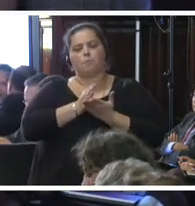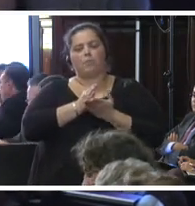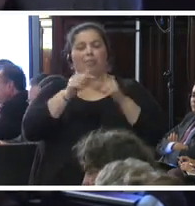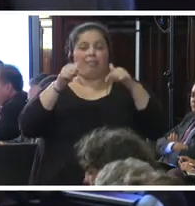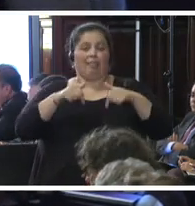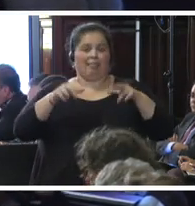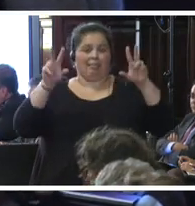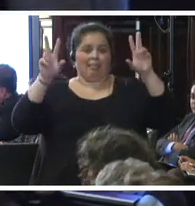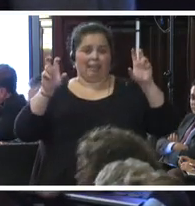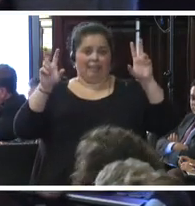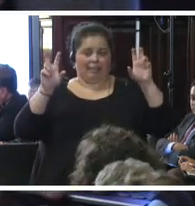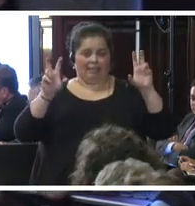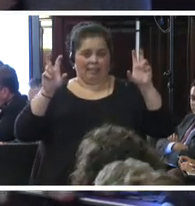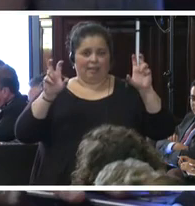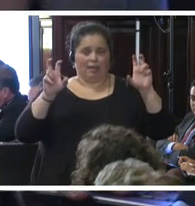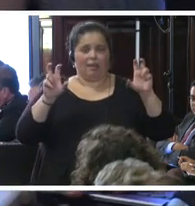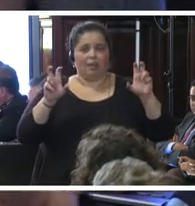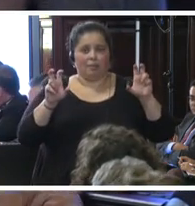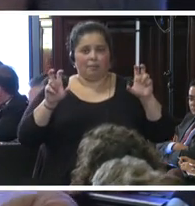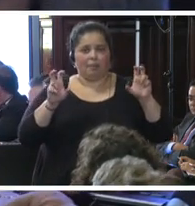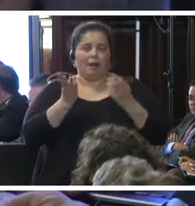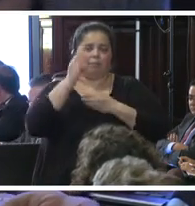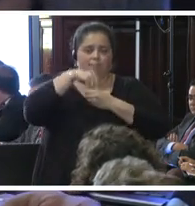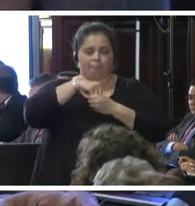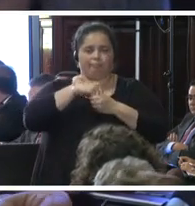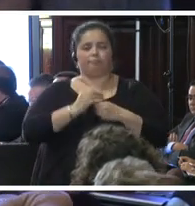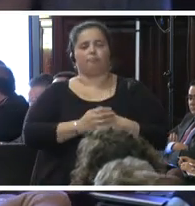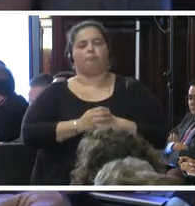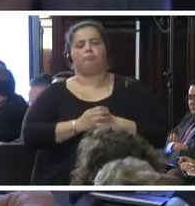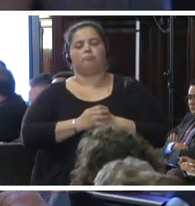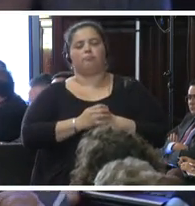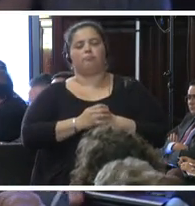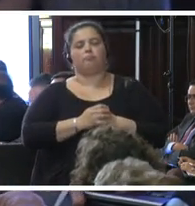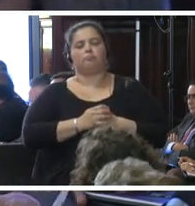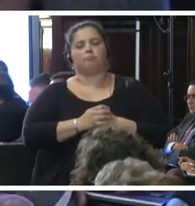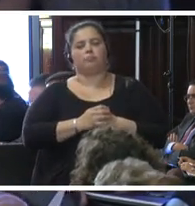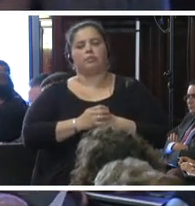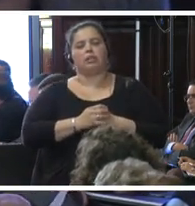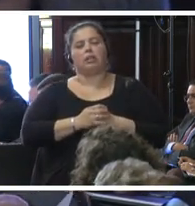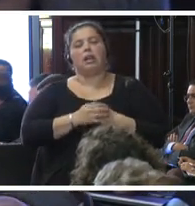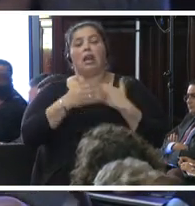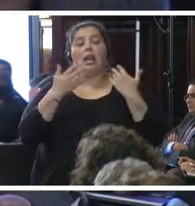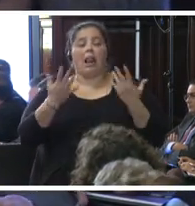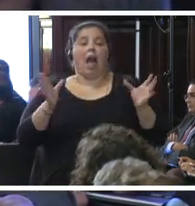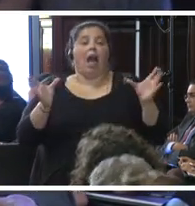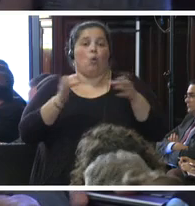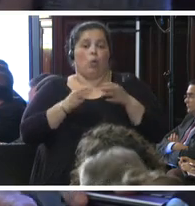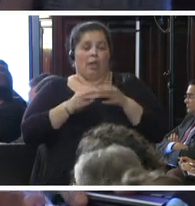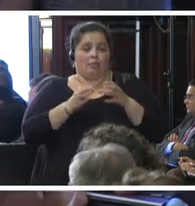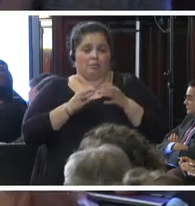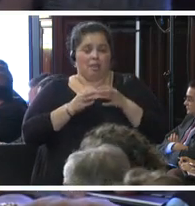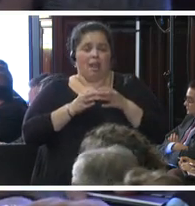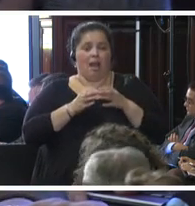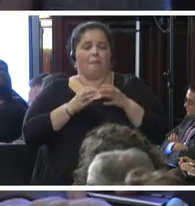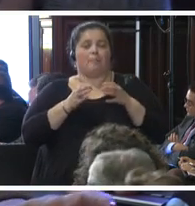en esta materia están involucrados. Como la audiencia está muy